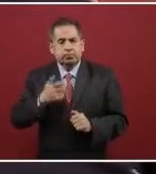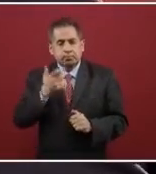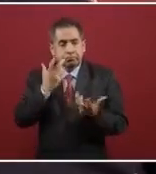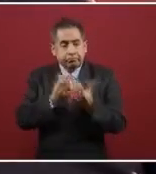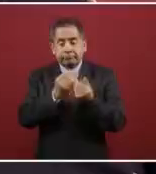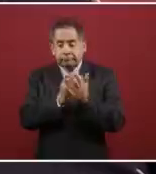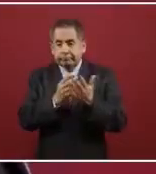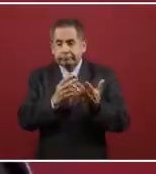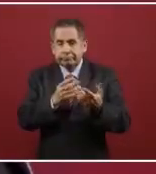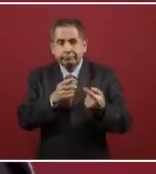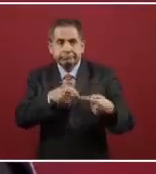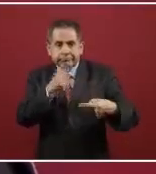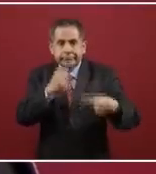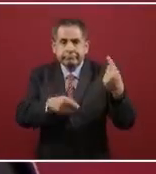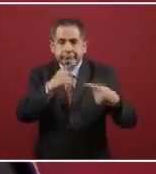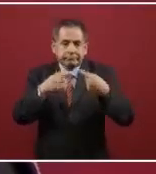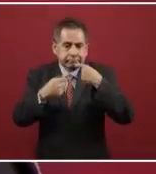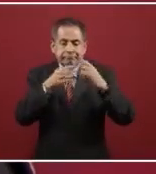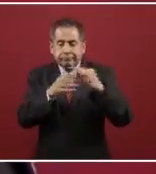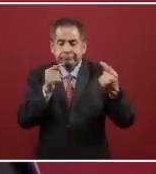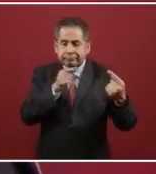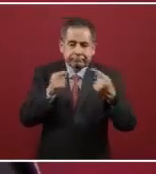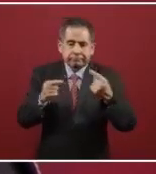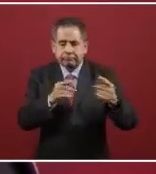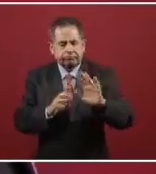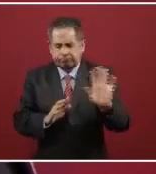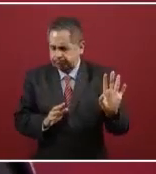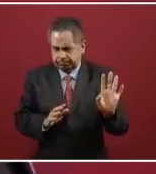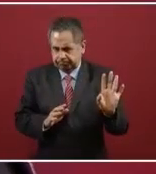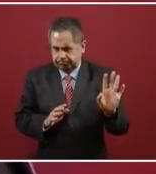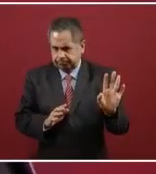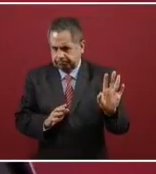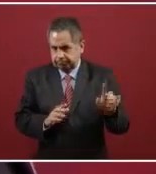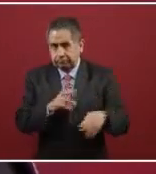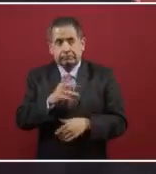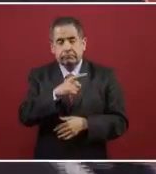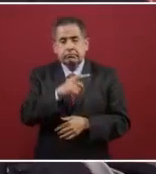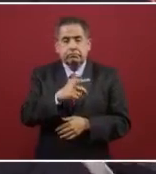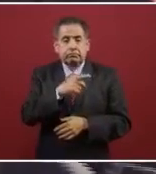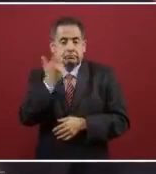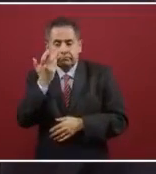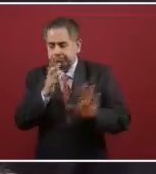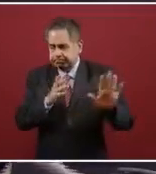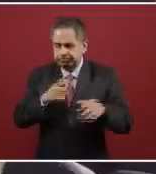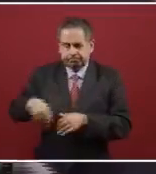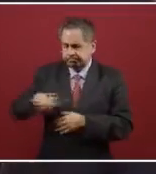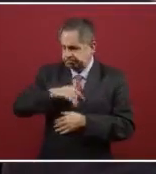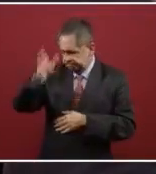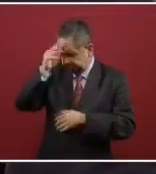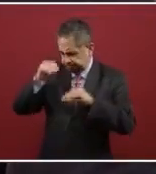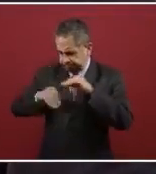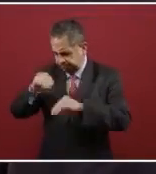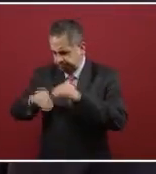participando en esas diferencias, que no haya excusas, ya se llegó a un acuerdo